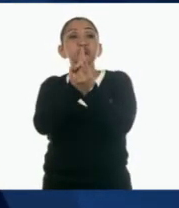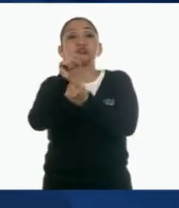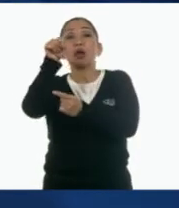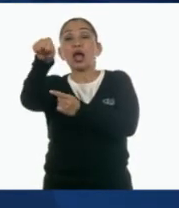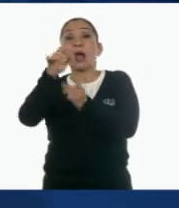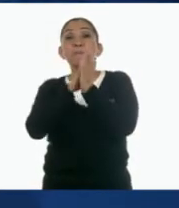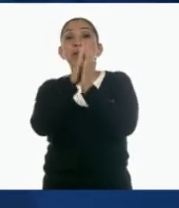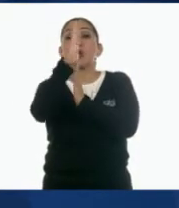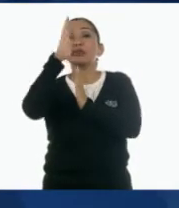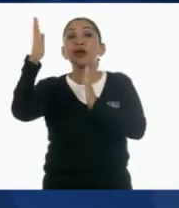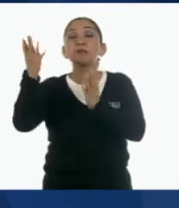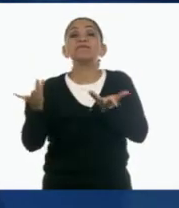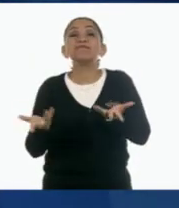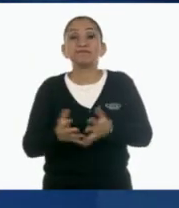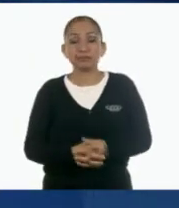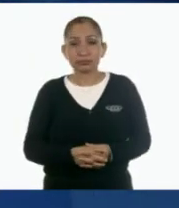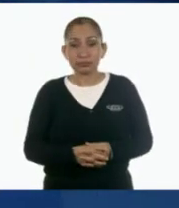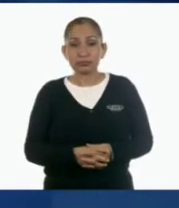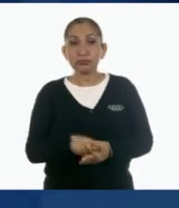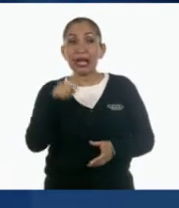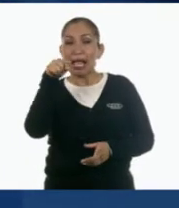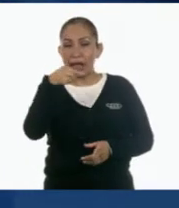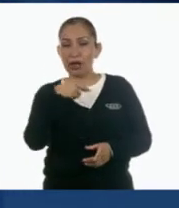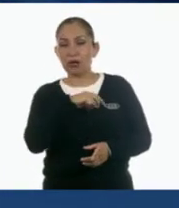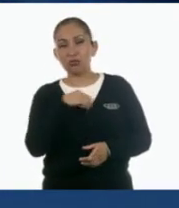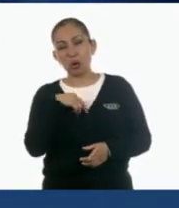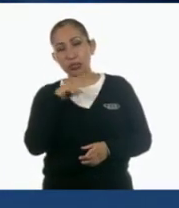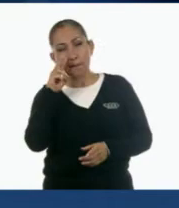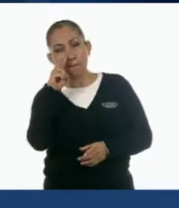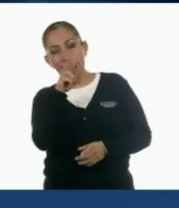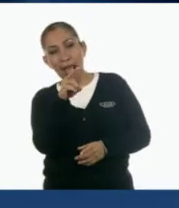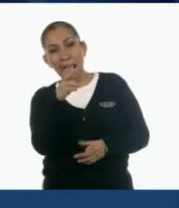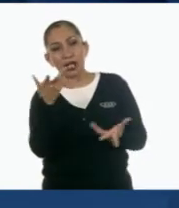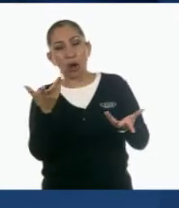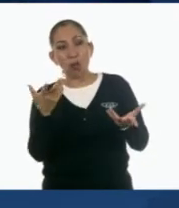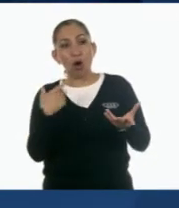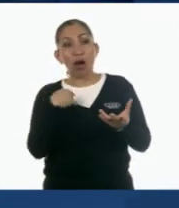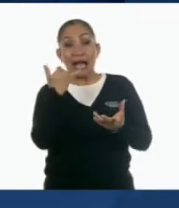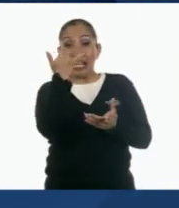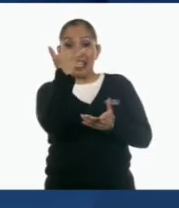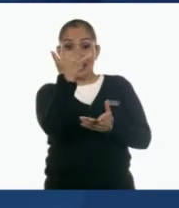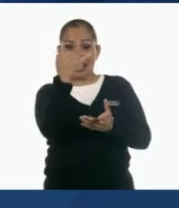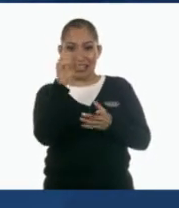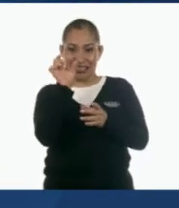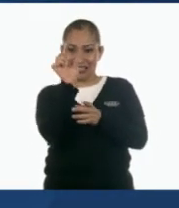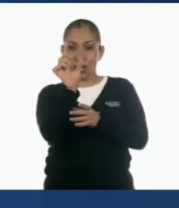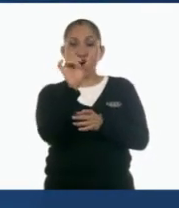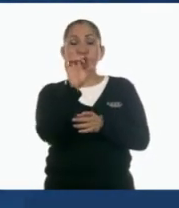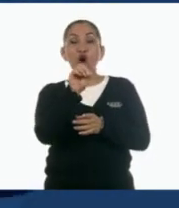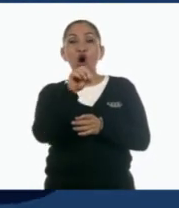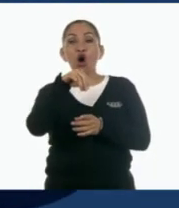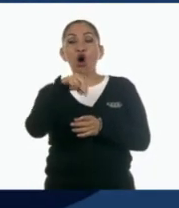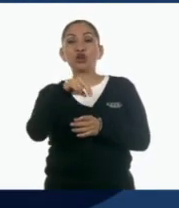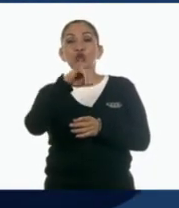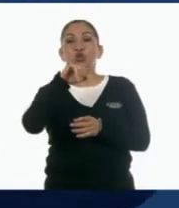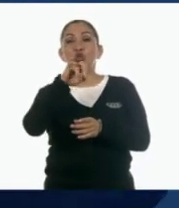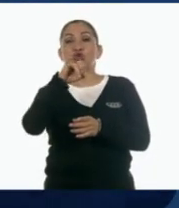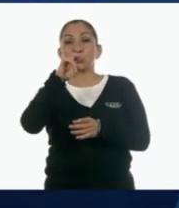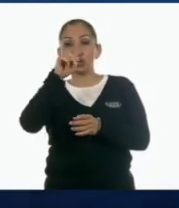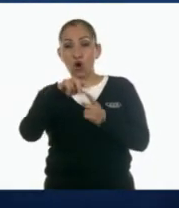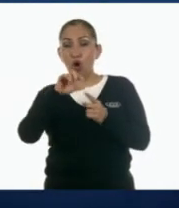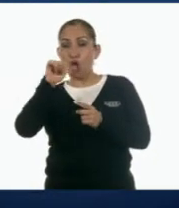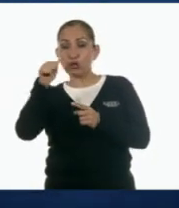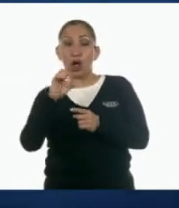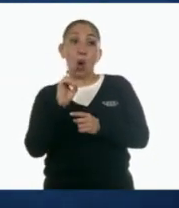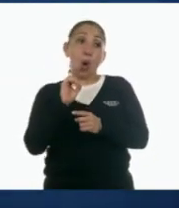la biblioteca. Ahí nosotros podemos apreciar la conjunción y. También está la otra